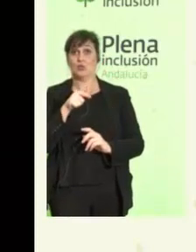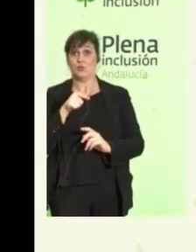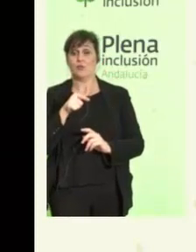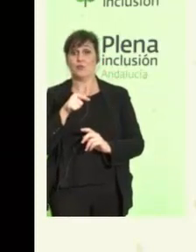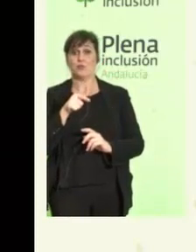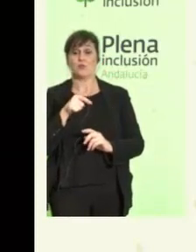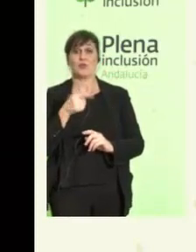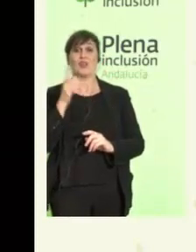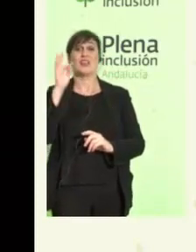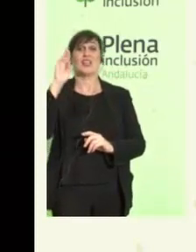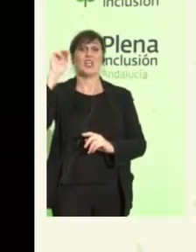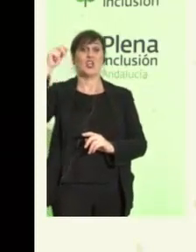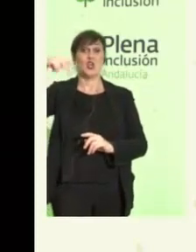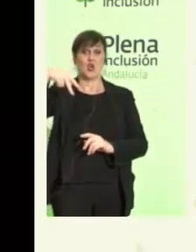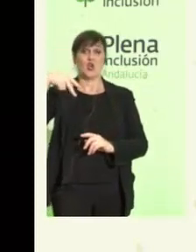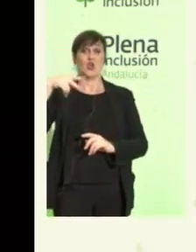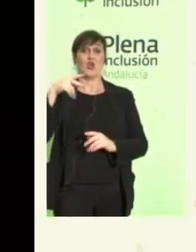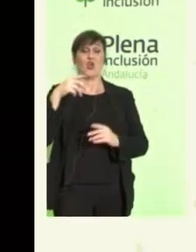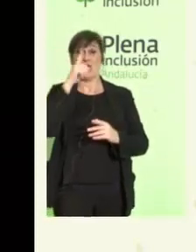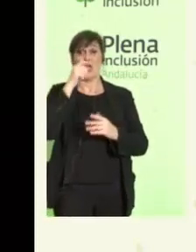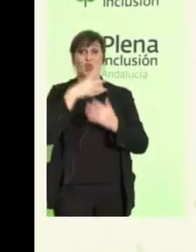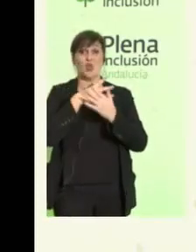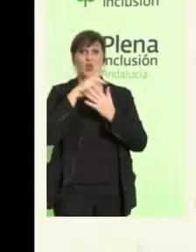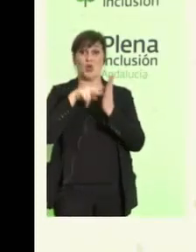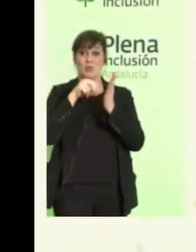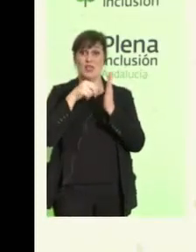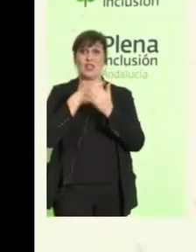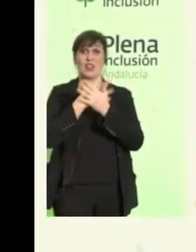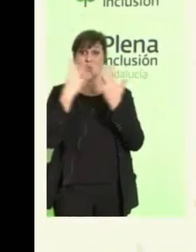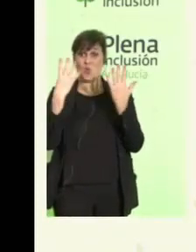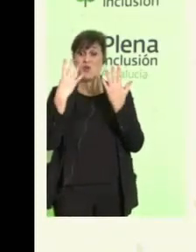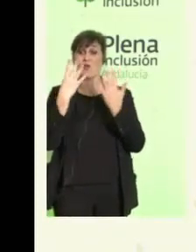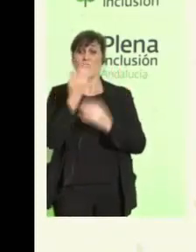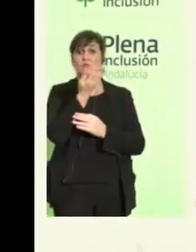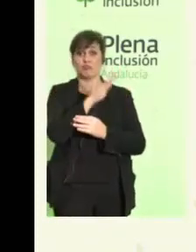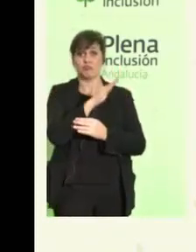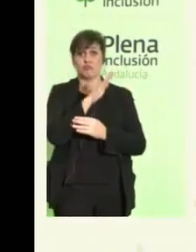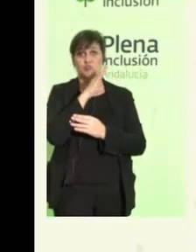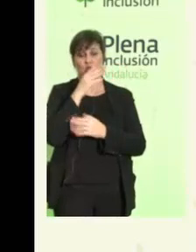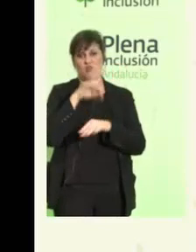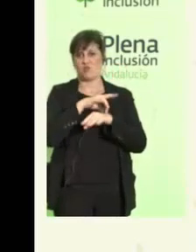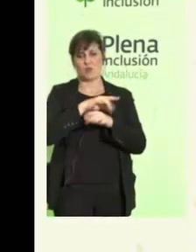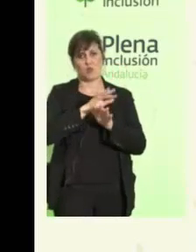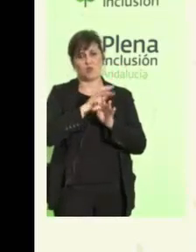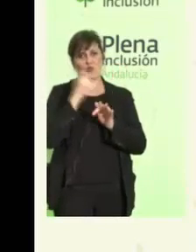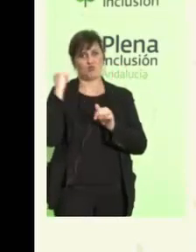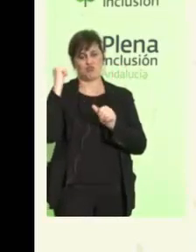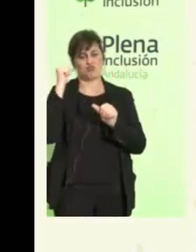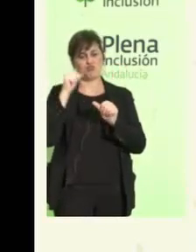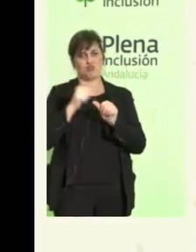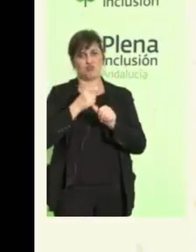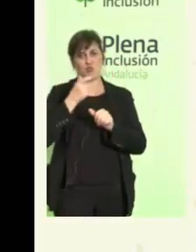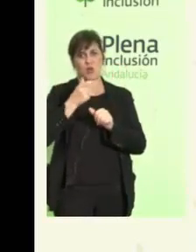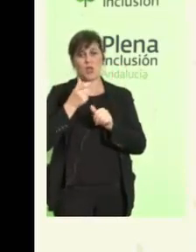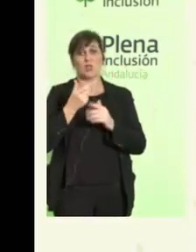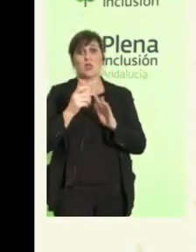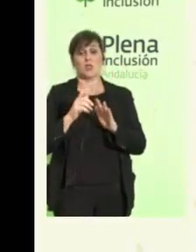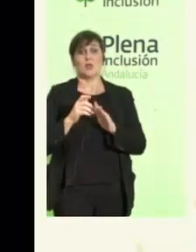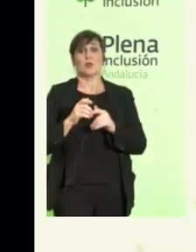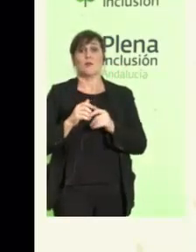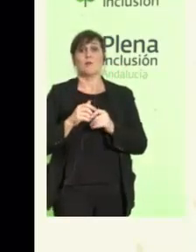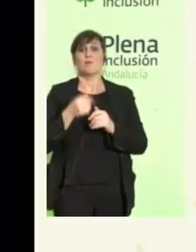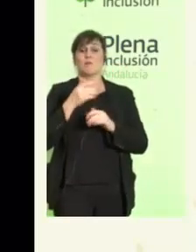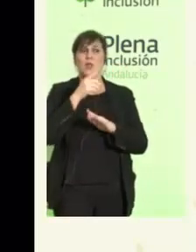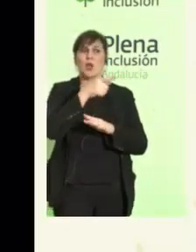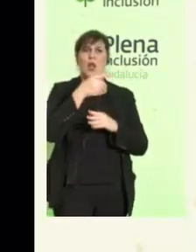Tyrone murió en 2019 después de una larga enfermedad y él también puso sus cosas en orden. No sabíamos que iba a morir, pero creo que él lo